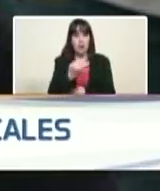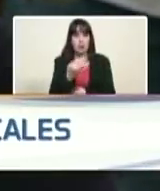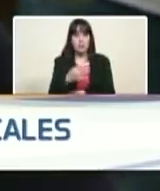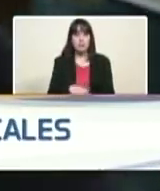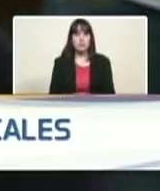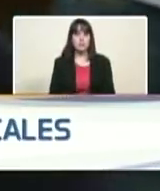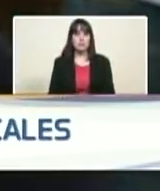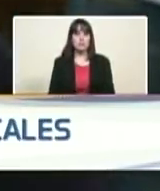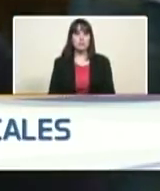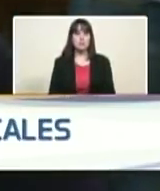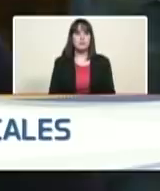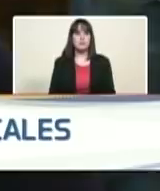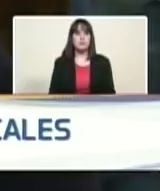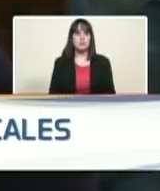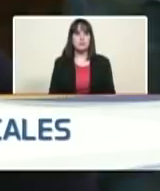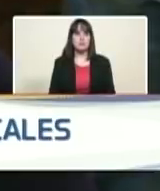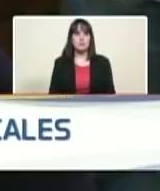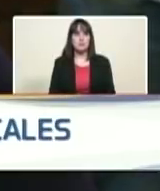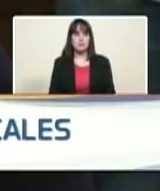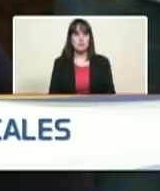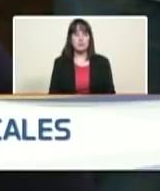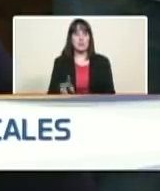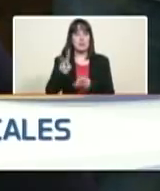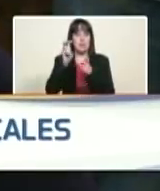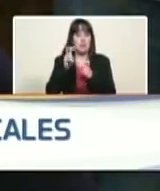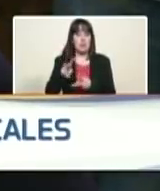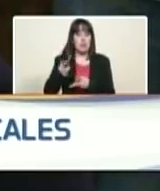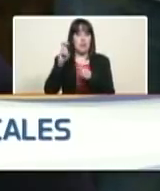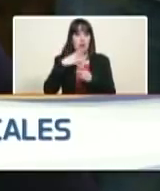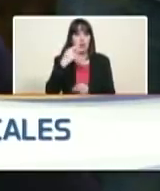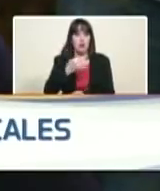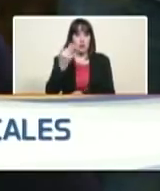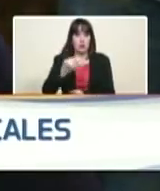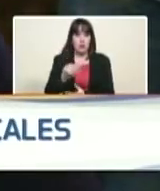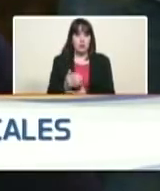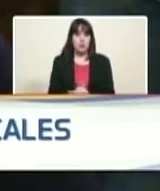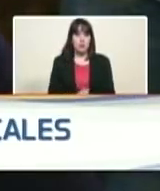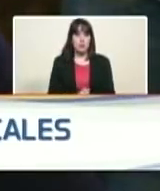real, en ingreso real.